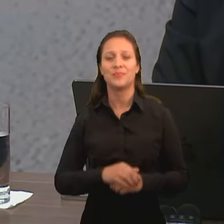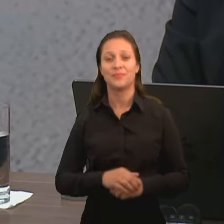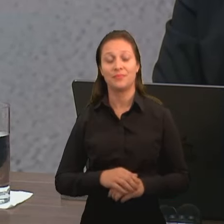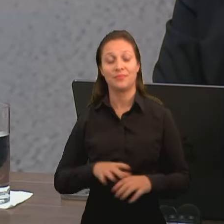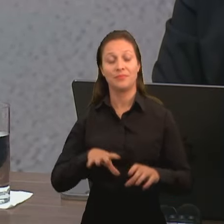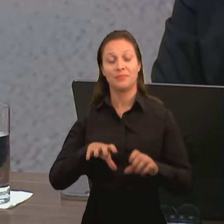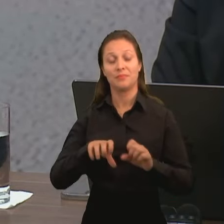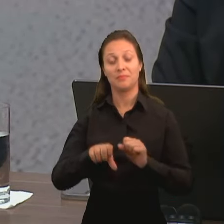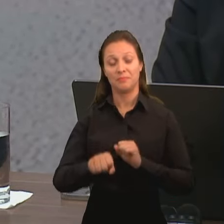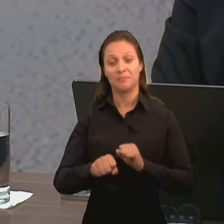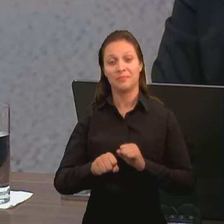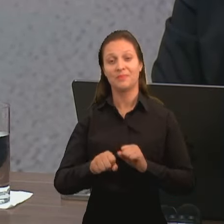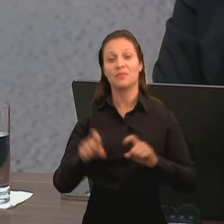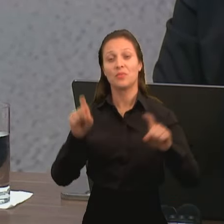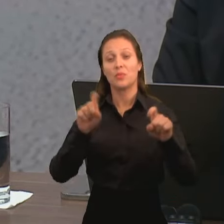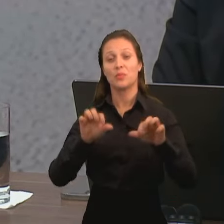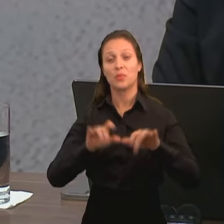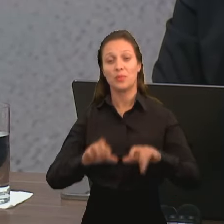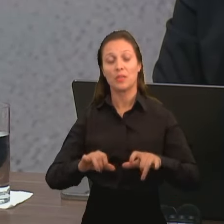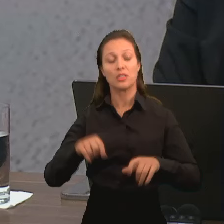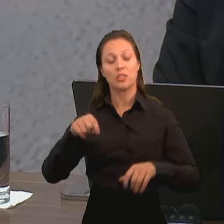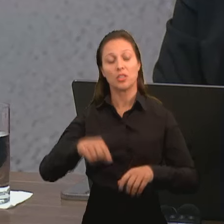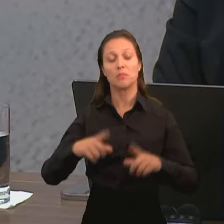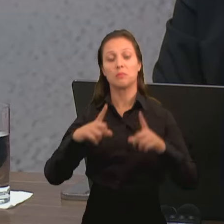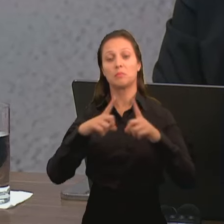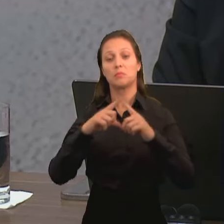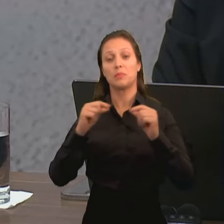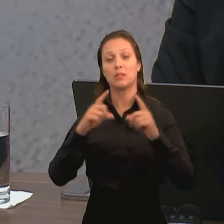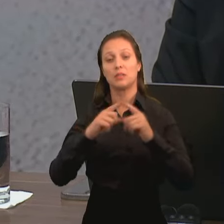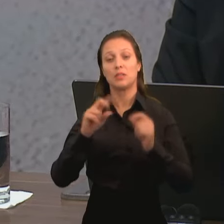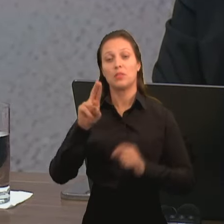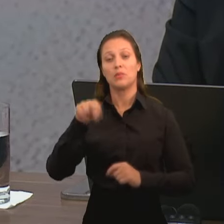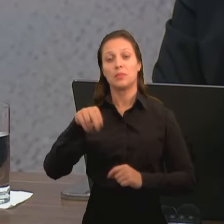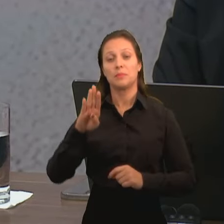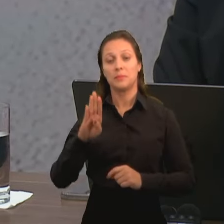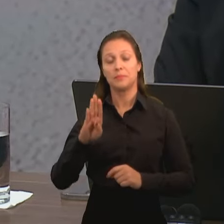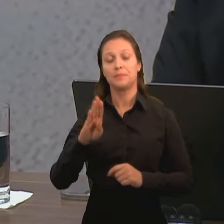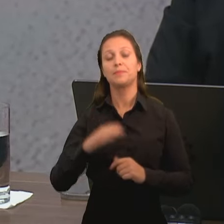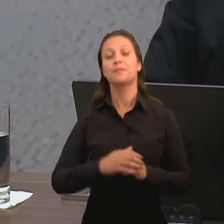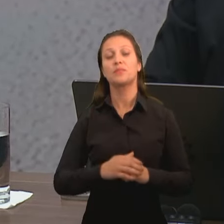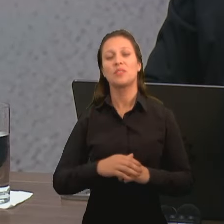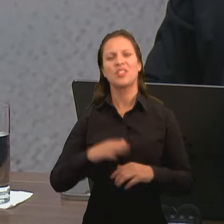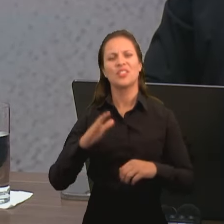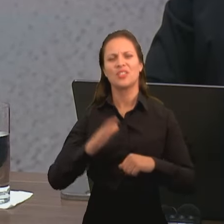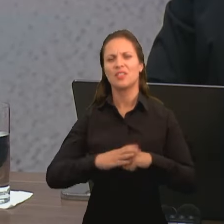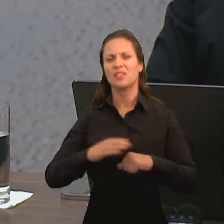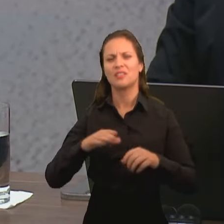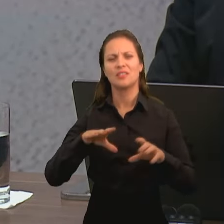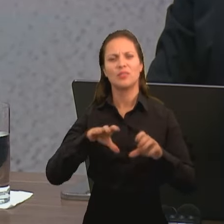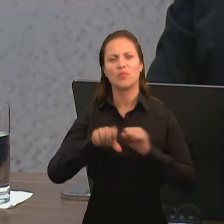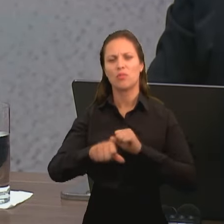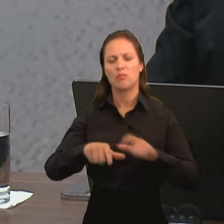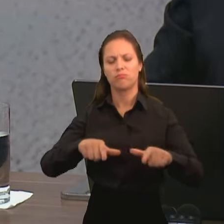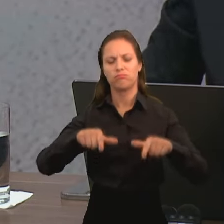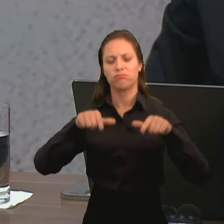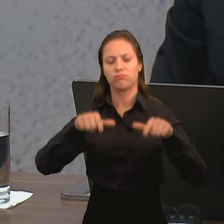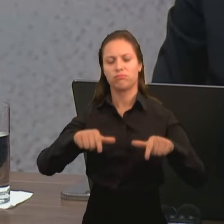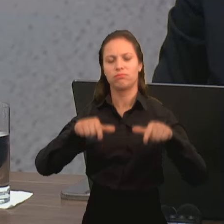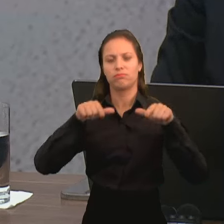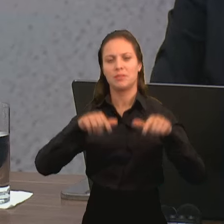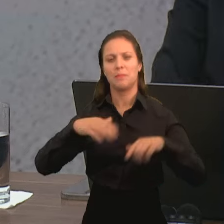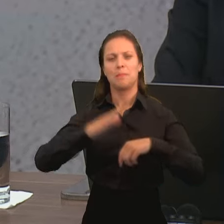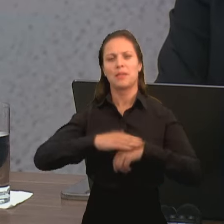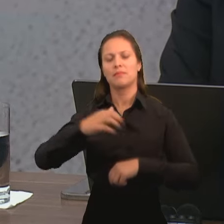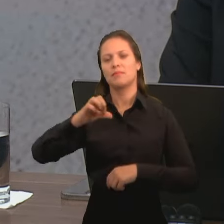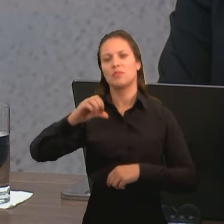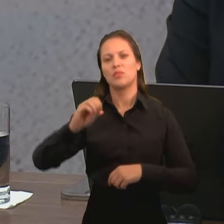Es bacharel en Derechos de Redes de Computación por la Universidad de Brasilia. Es profesor y autor de más de 80 artículos